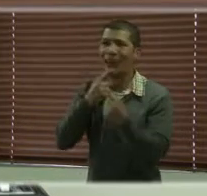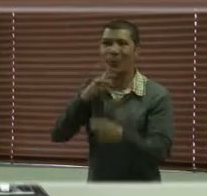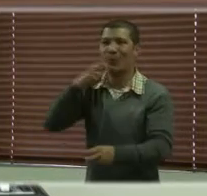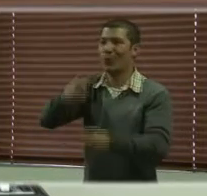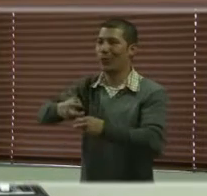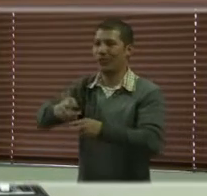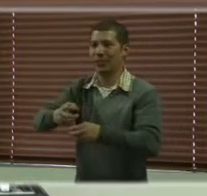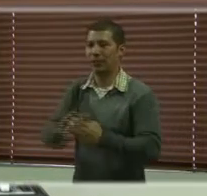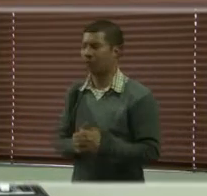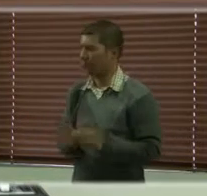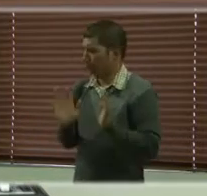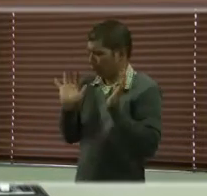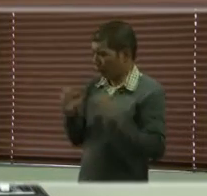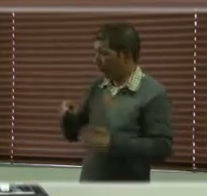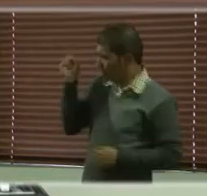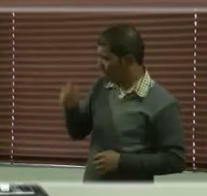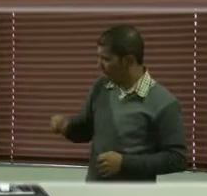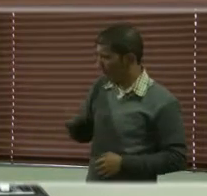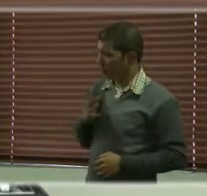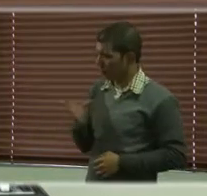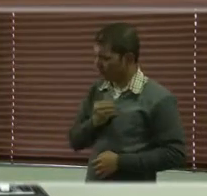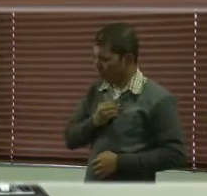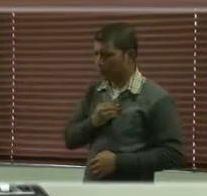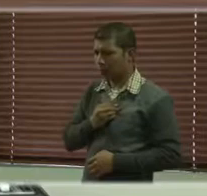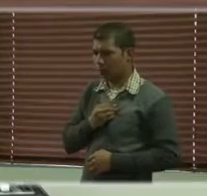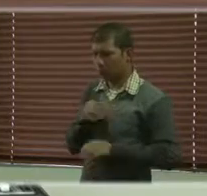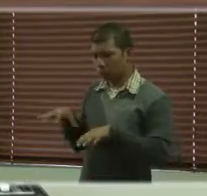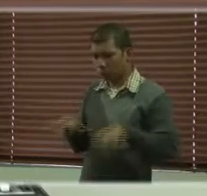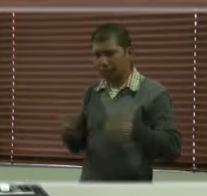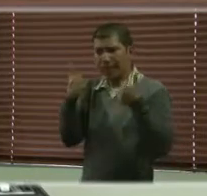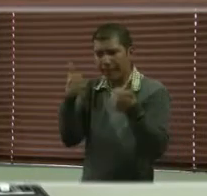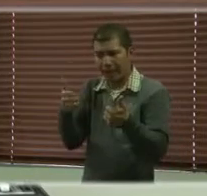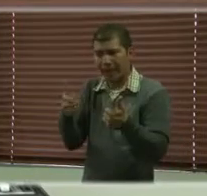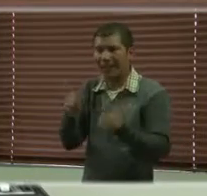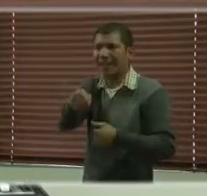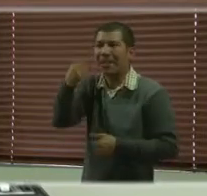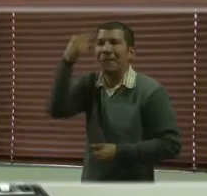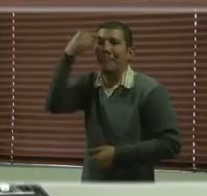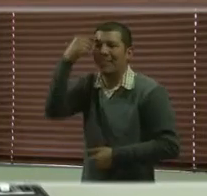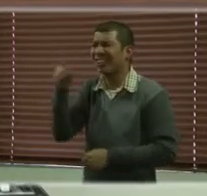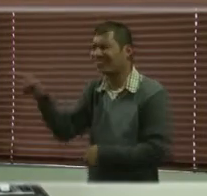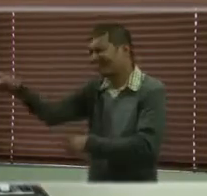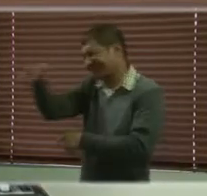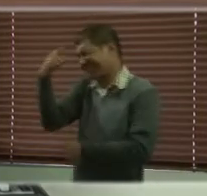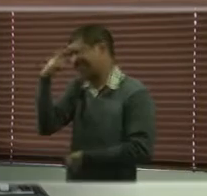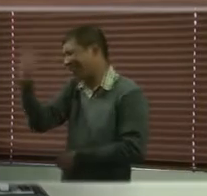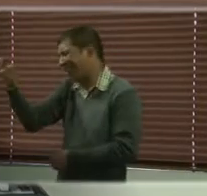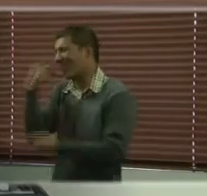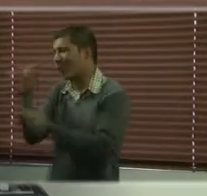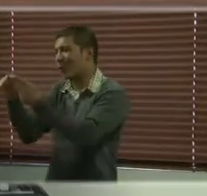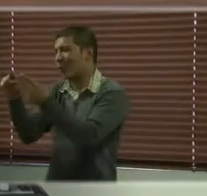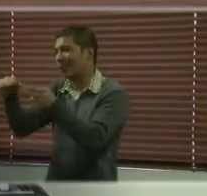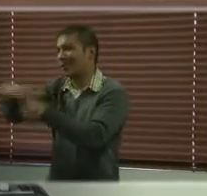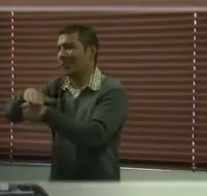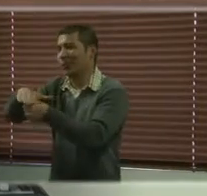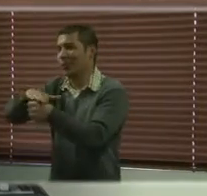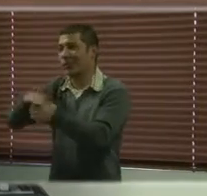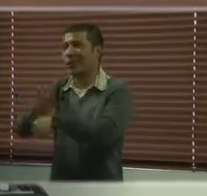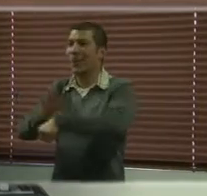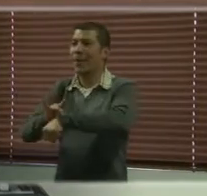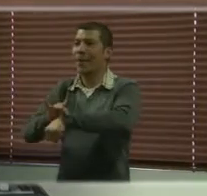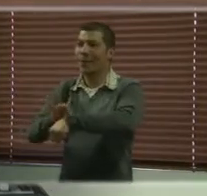psiquiátricos diciendo que es necesario verdad que las personas Bueno me imagino que ustedes ya saben todos los argumentos Entonces es sumamente